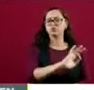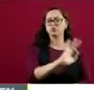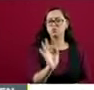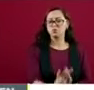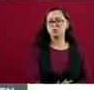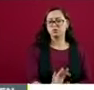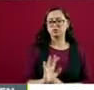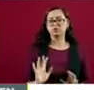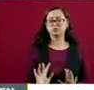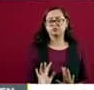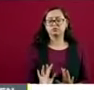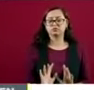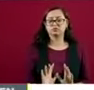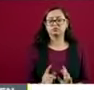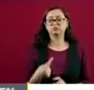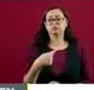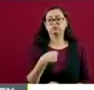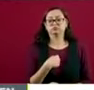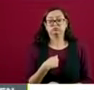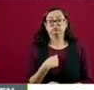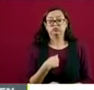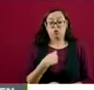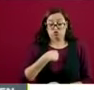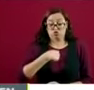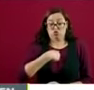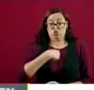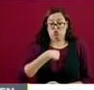Ese es mi pronóstico,